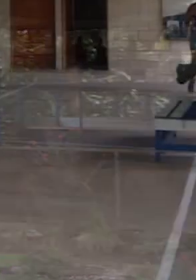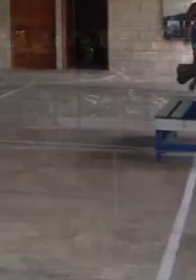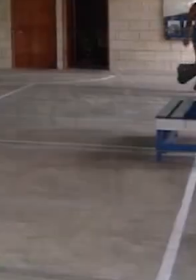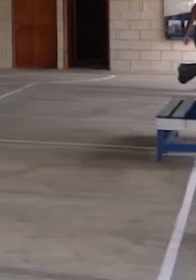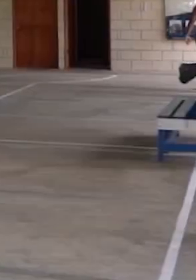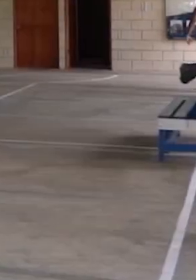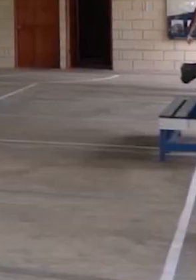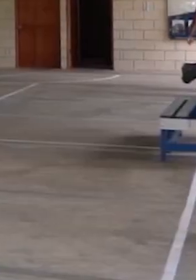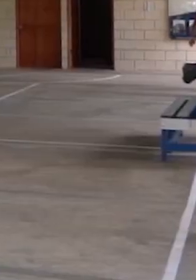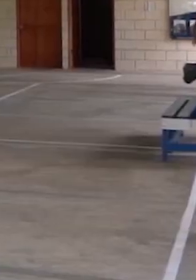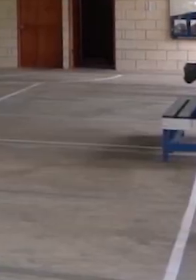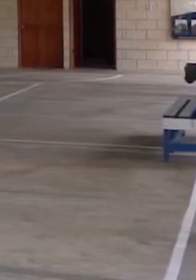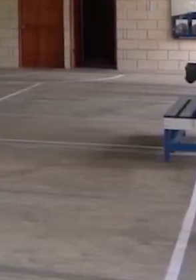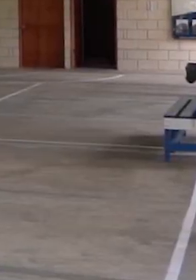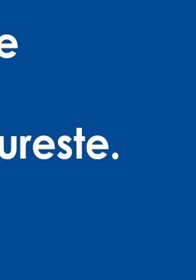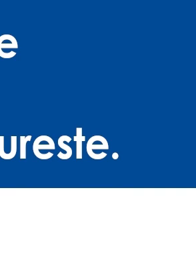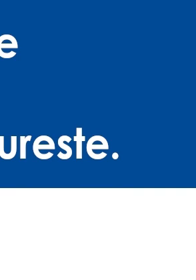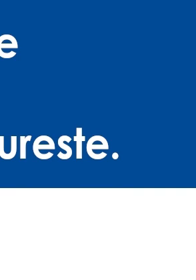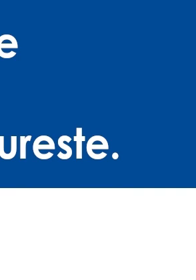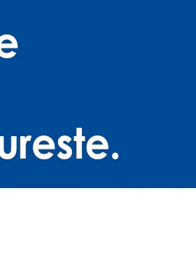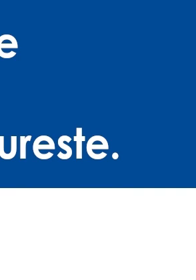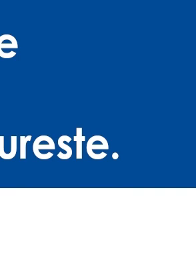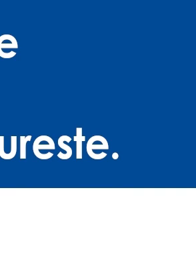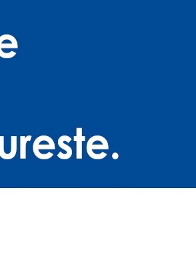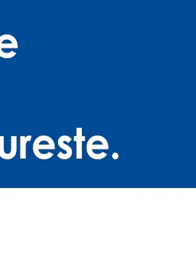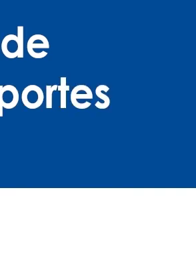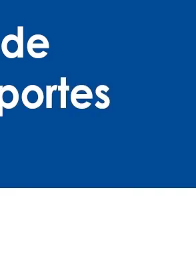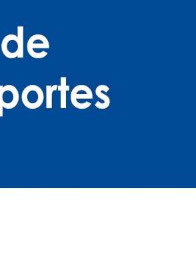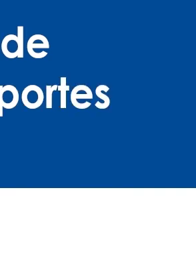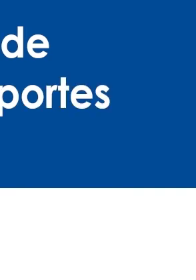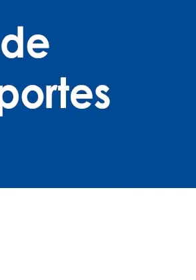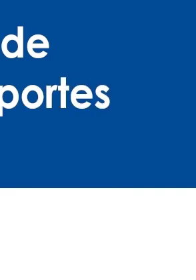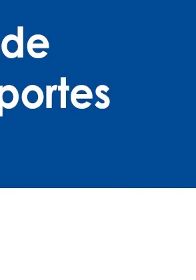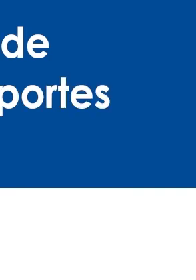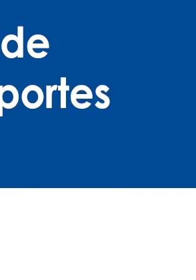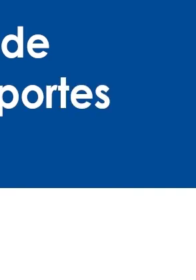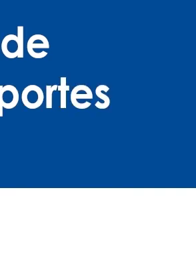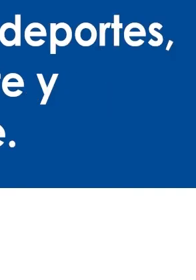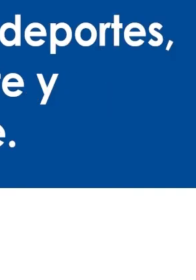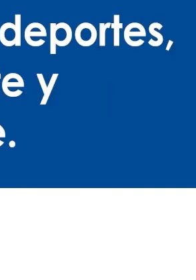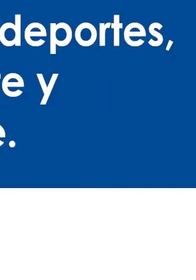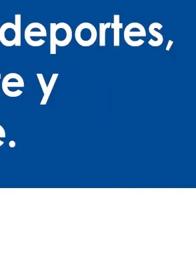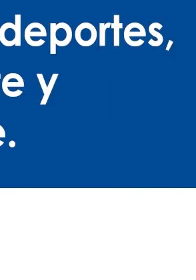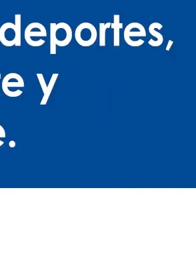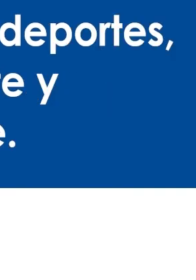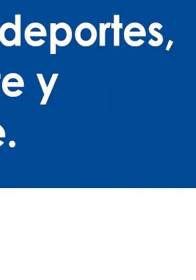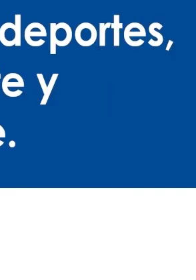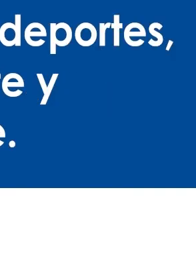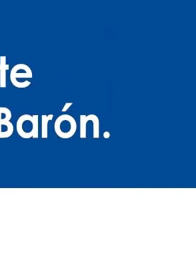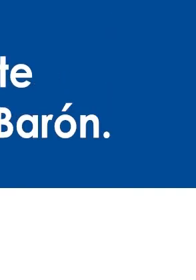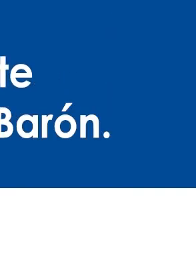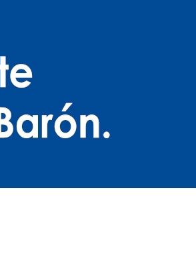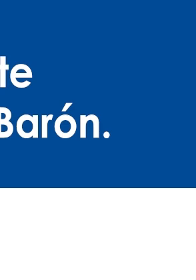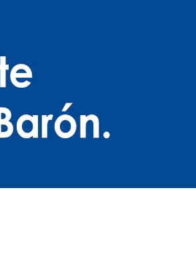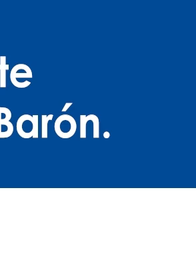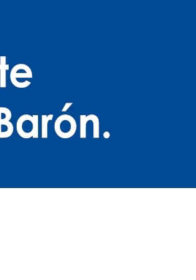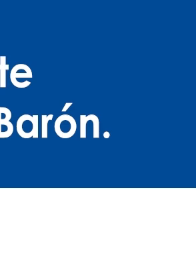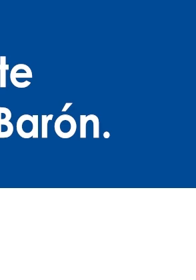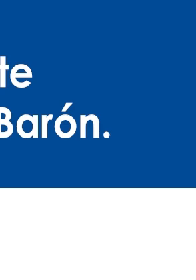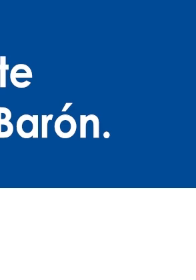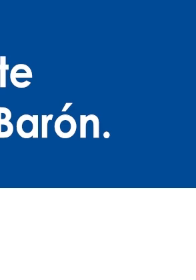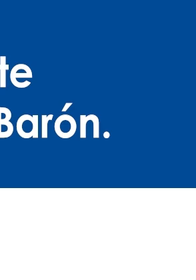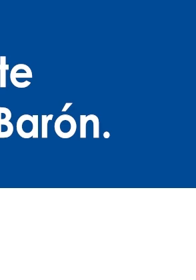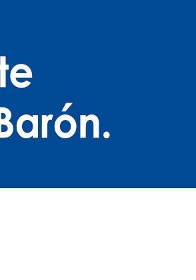Profesional, ubicados en Alajuela, Brasilito, Pérez Celedón, Punta